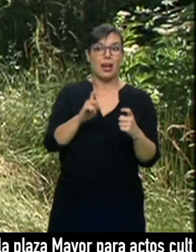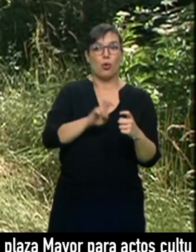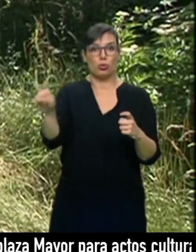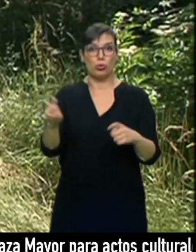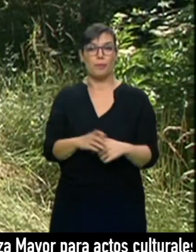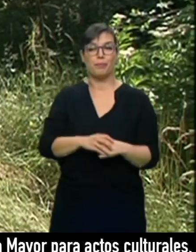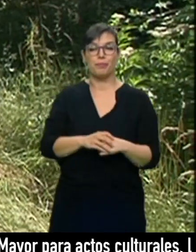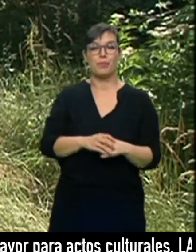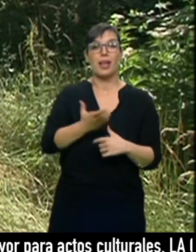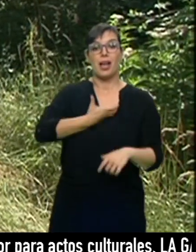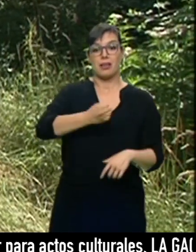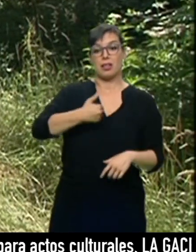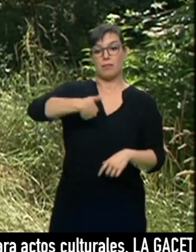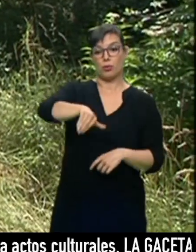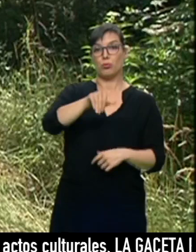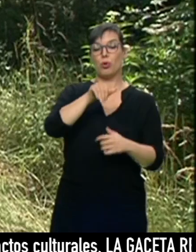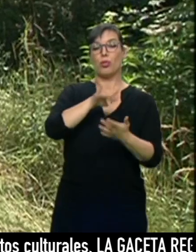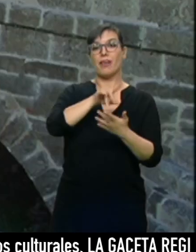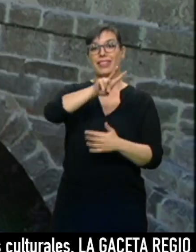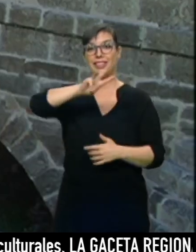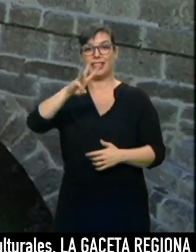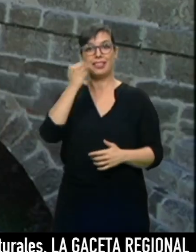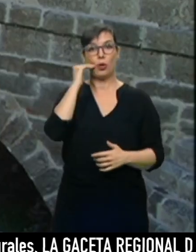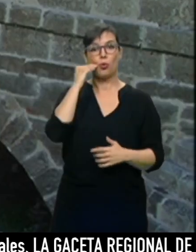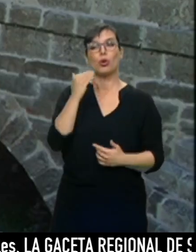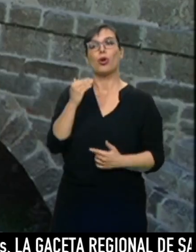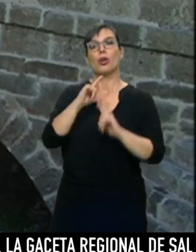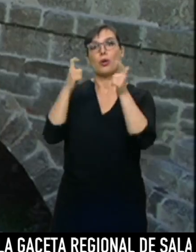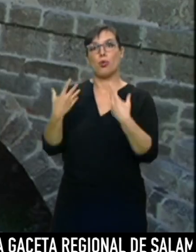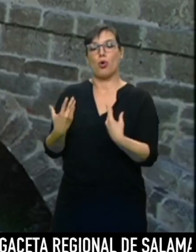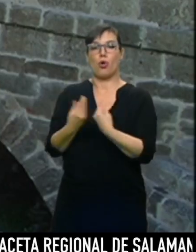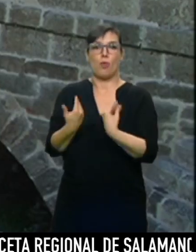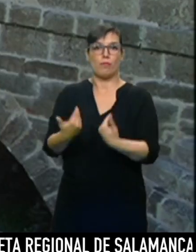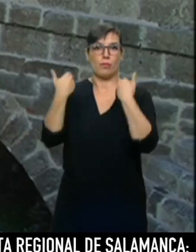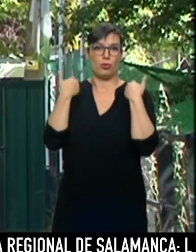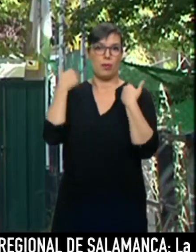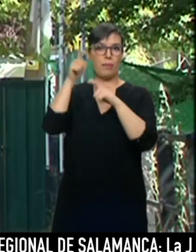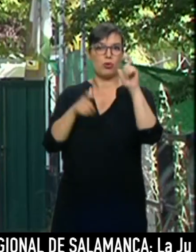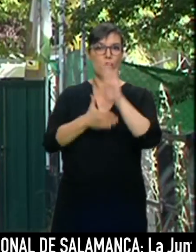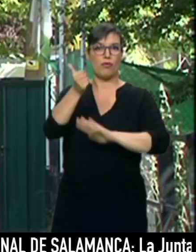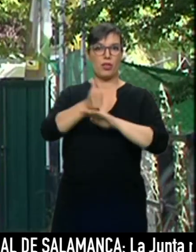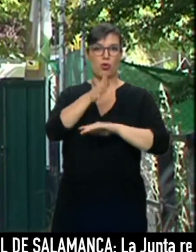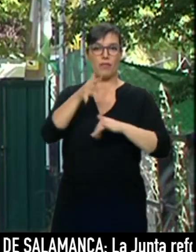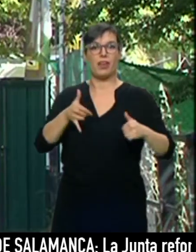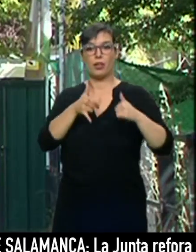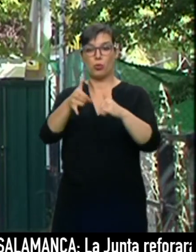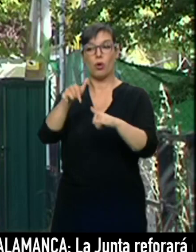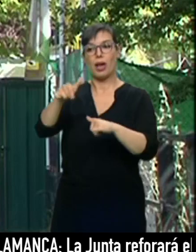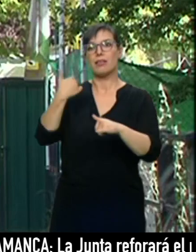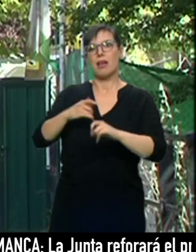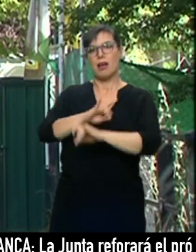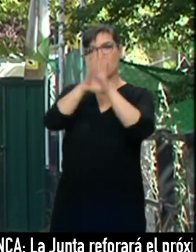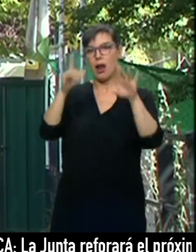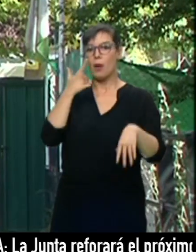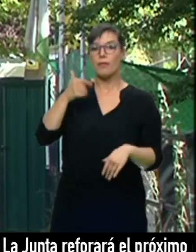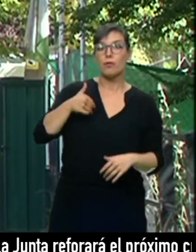El alcalde se reunirá el próximo 23 de julio con responsables de la Confederación Hidrográfica del Duero. Para entonces se despejará la duda de si